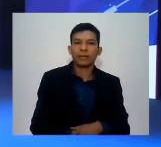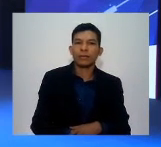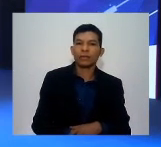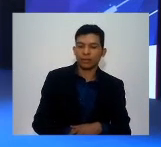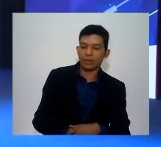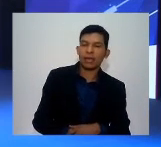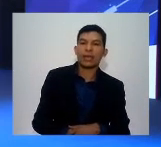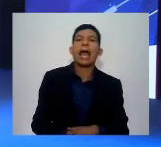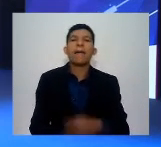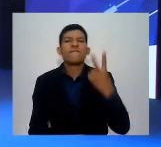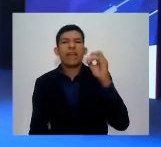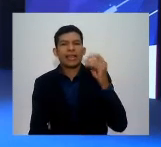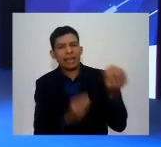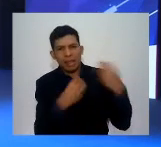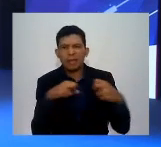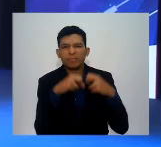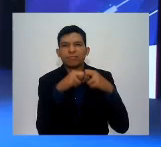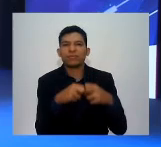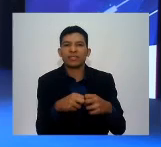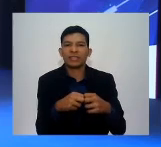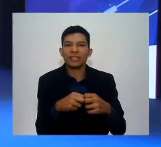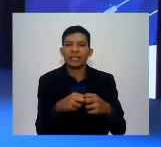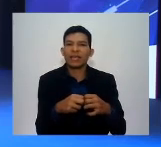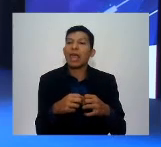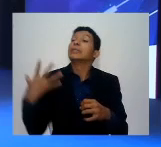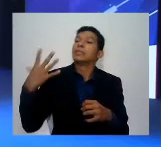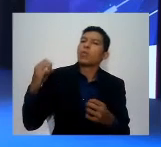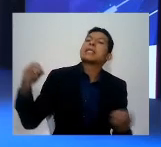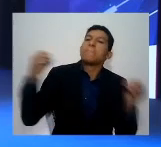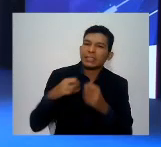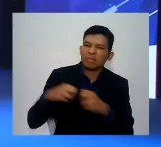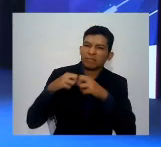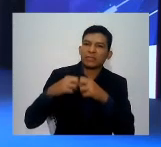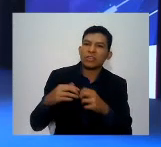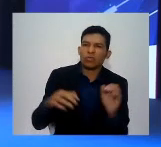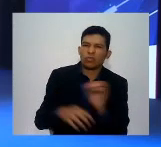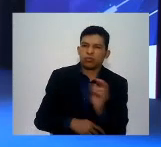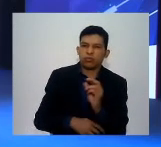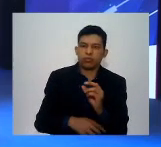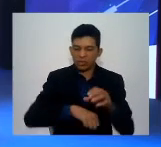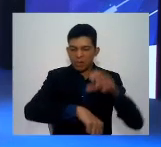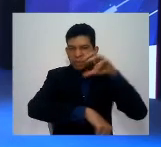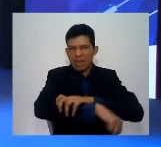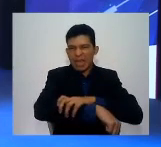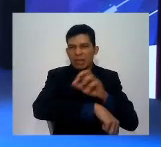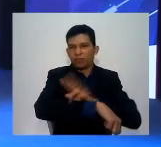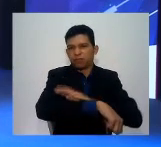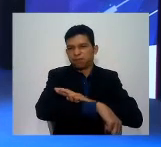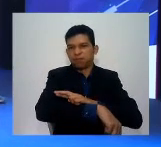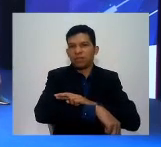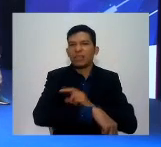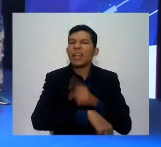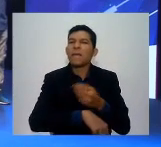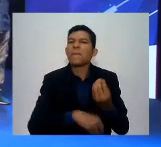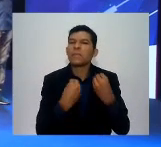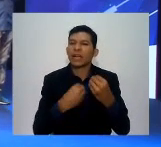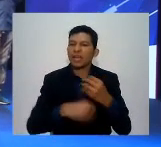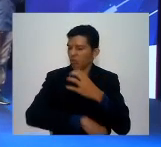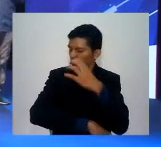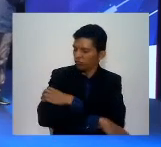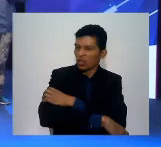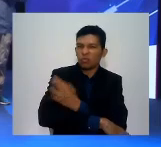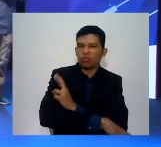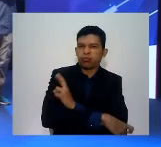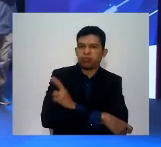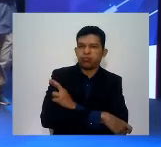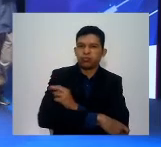todavía se utilizan, son bandas que se ponen con un par de sensores acá, listo, y se aprieta la banda y entonces ellos allí están midiendo la actividad eléctrica